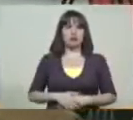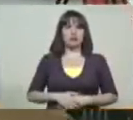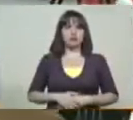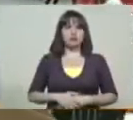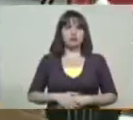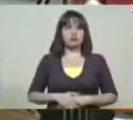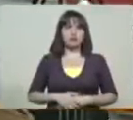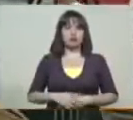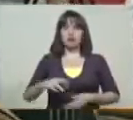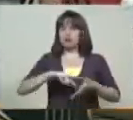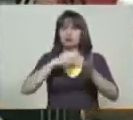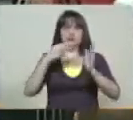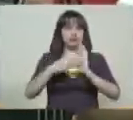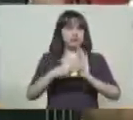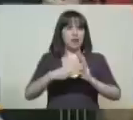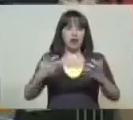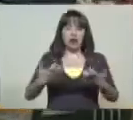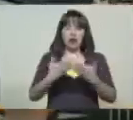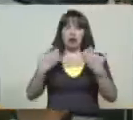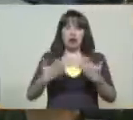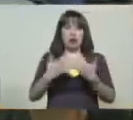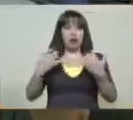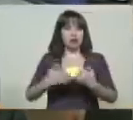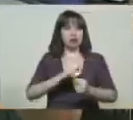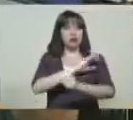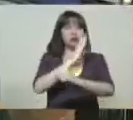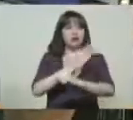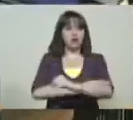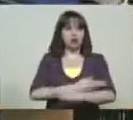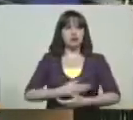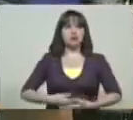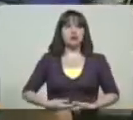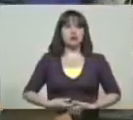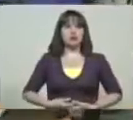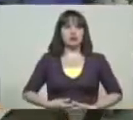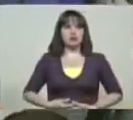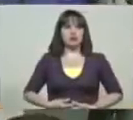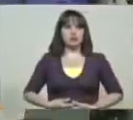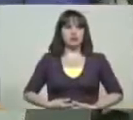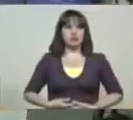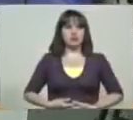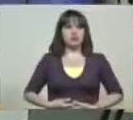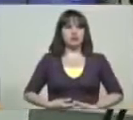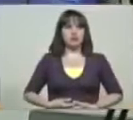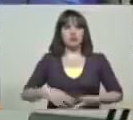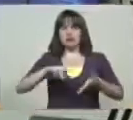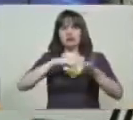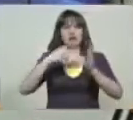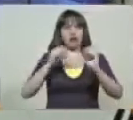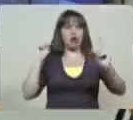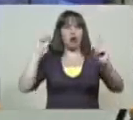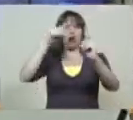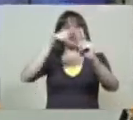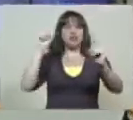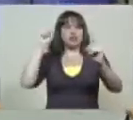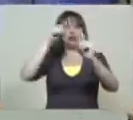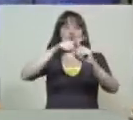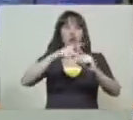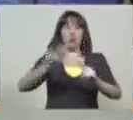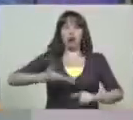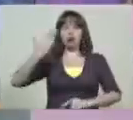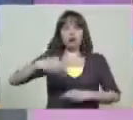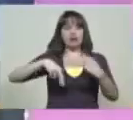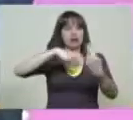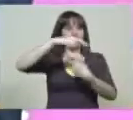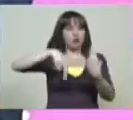de las formas de lucha y de acumulación de fuerza. Están las definiciones de los objetivos estratégicos de la revolución